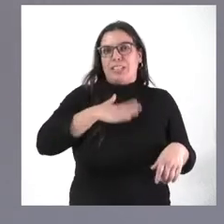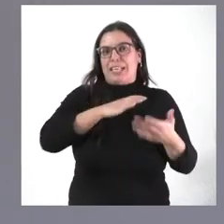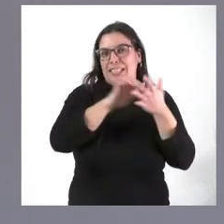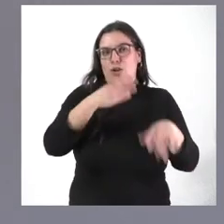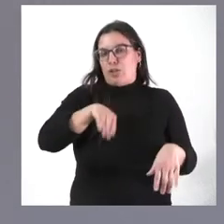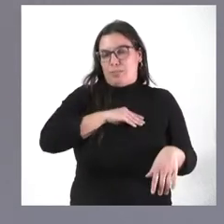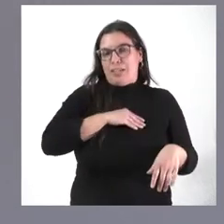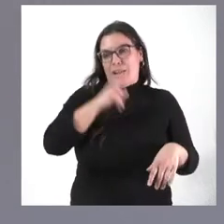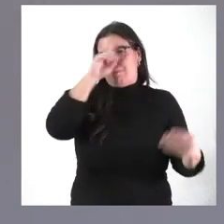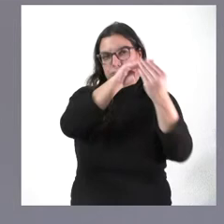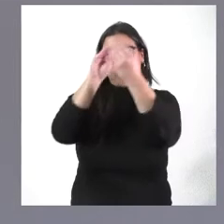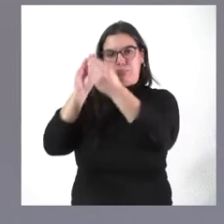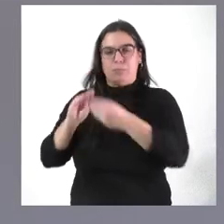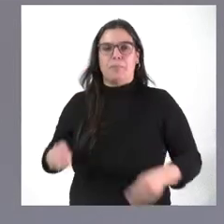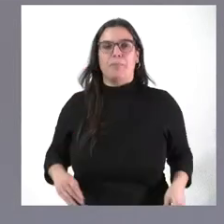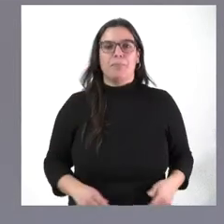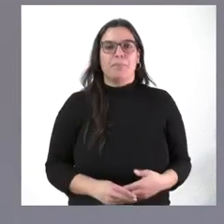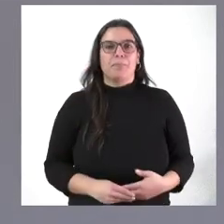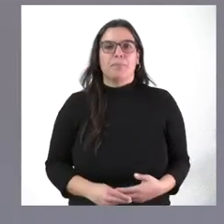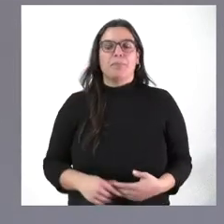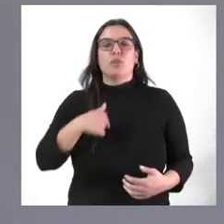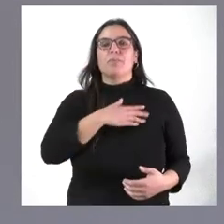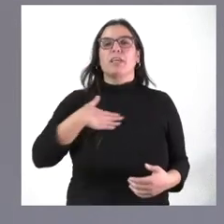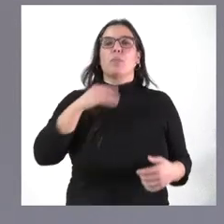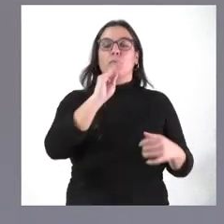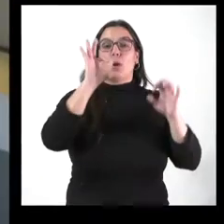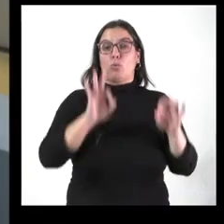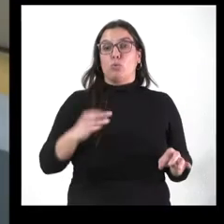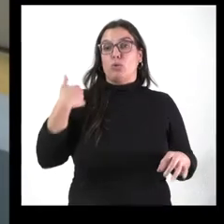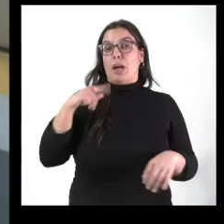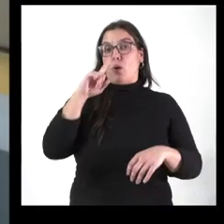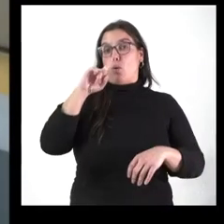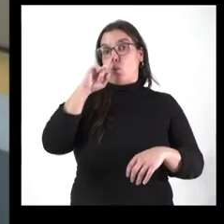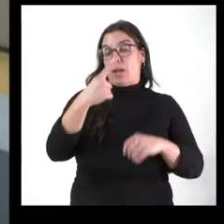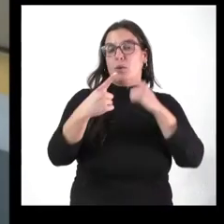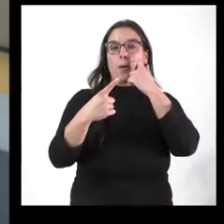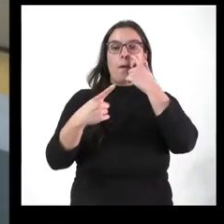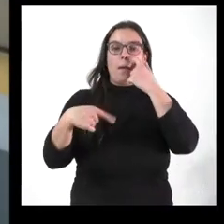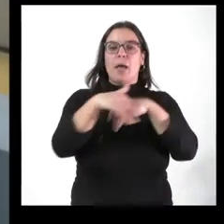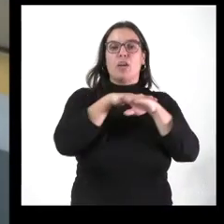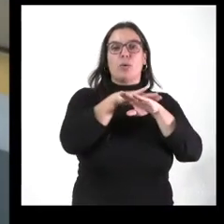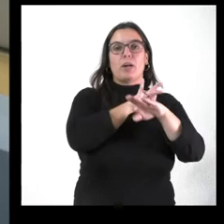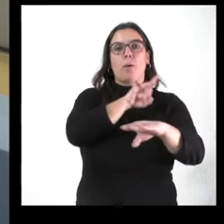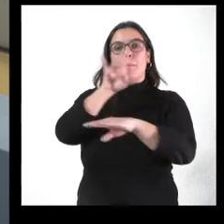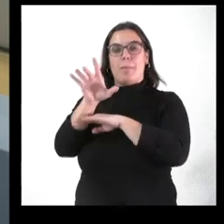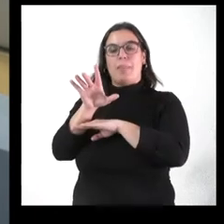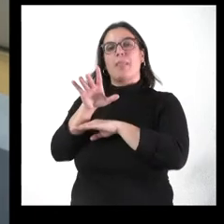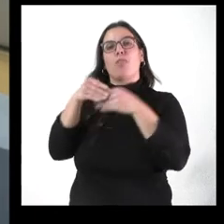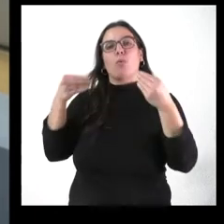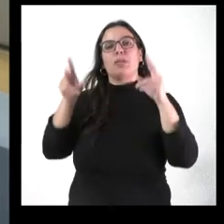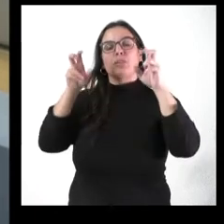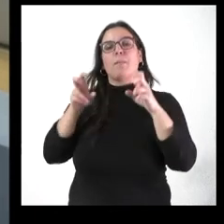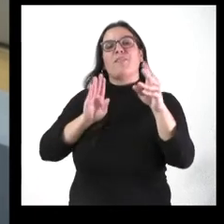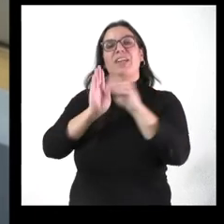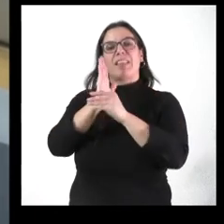España si yo quería preguntarle ahora se cumple un año de que el gobierno enviará el documento sobre financiación autonómica